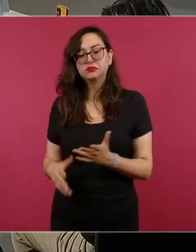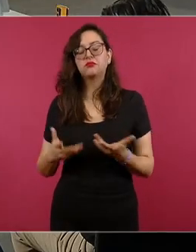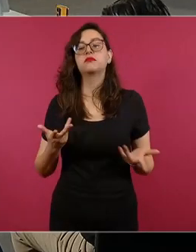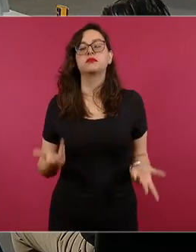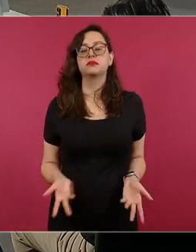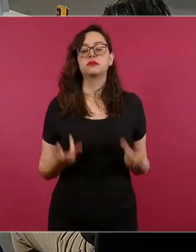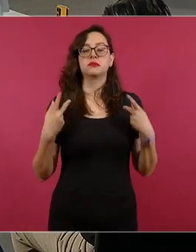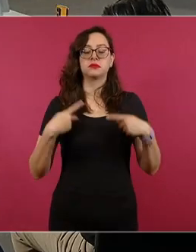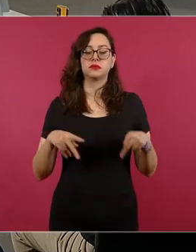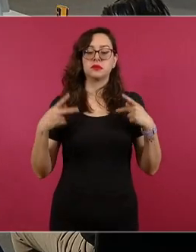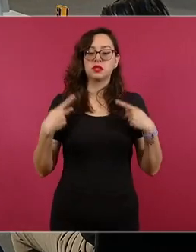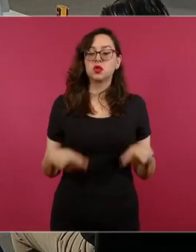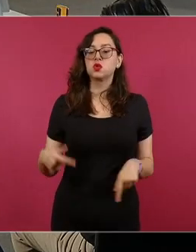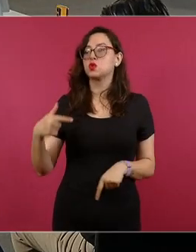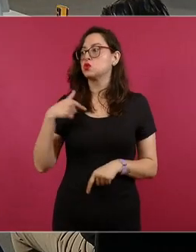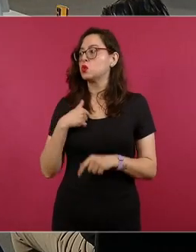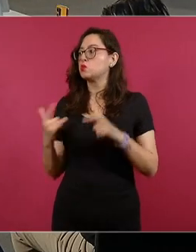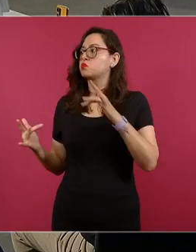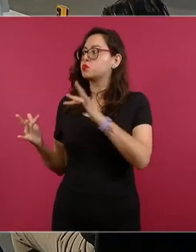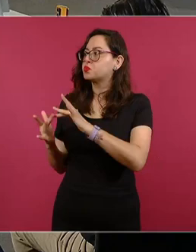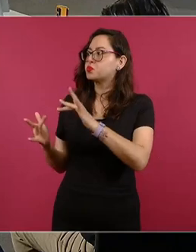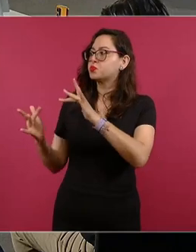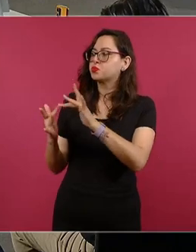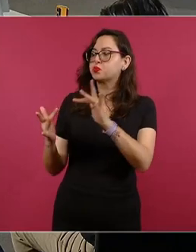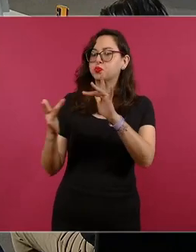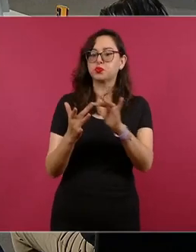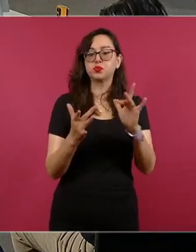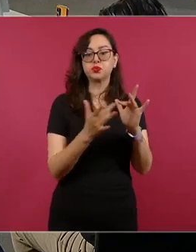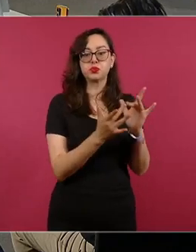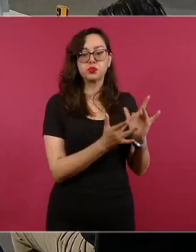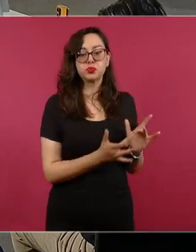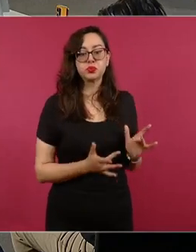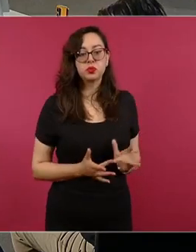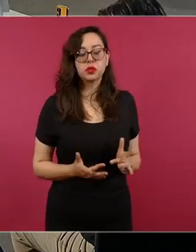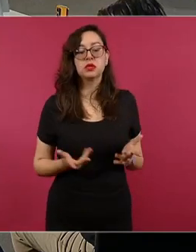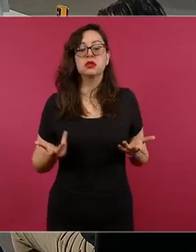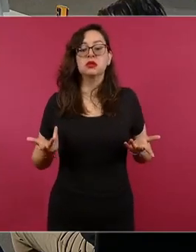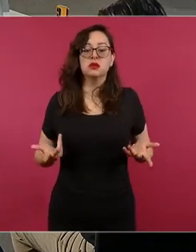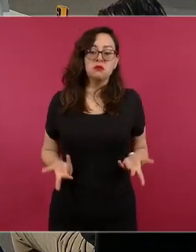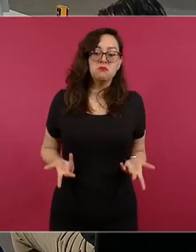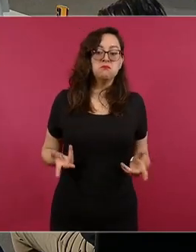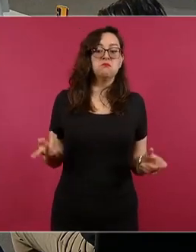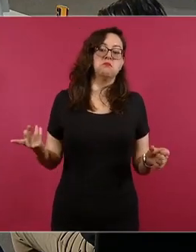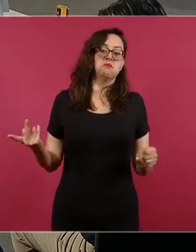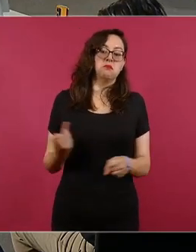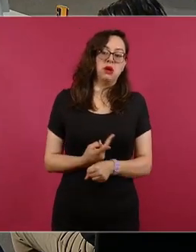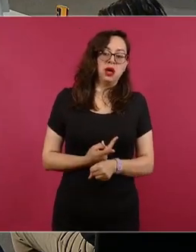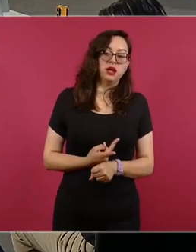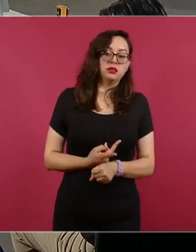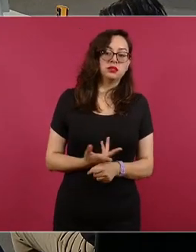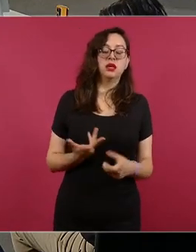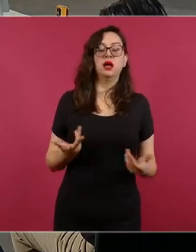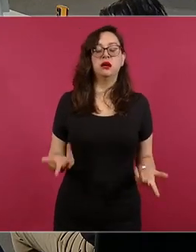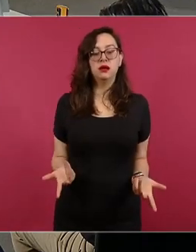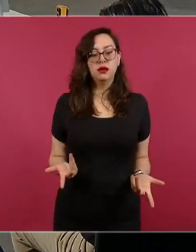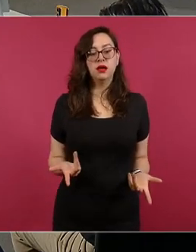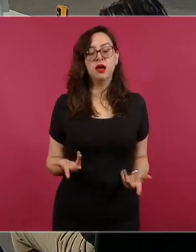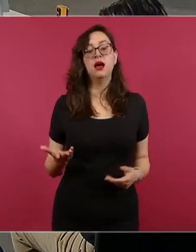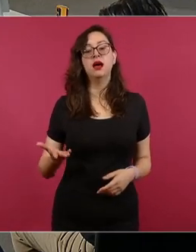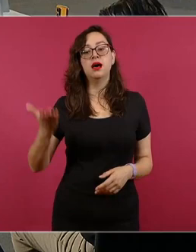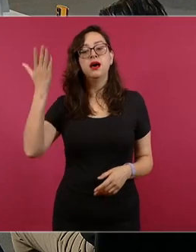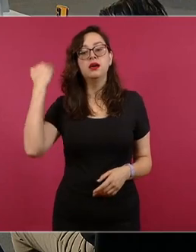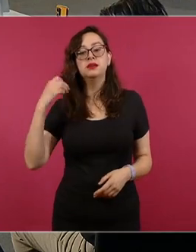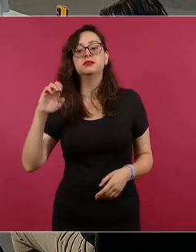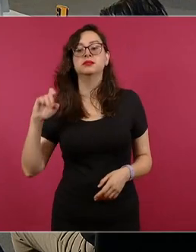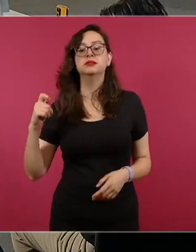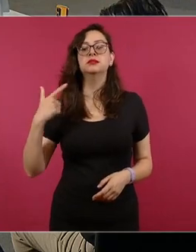donde me han hecho llegar información de que las empresas que estuvieron trabajando en otros gobiernos